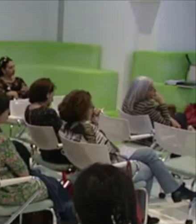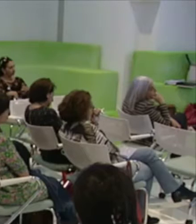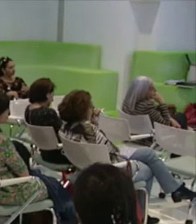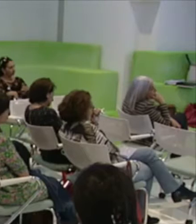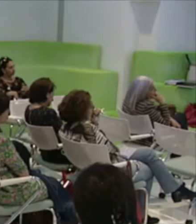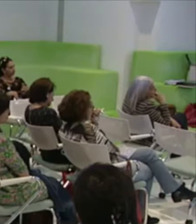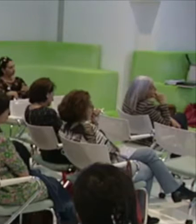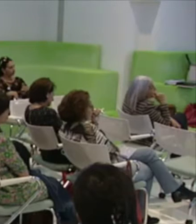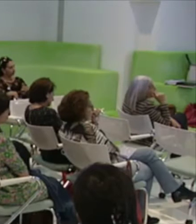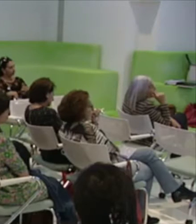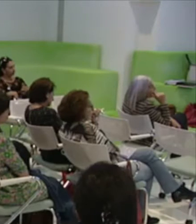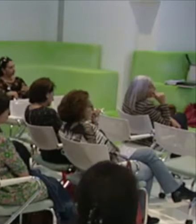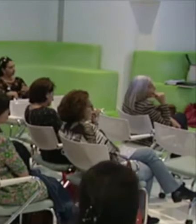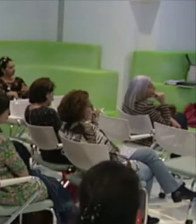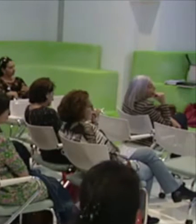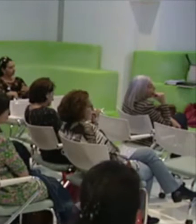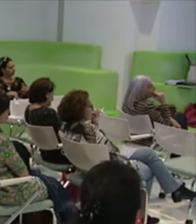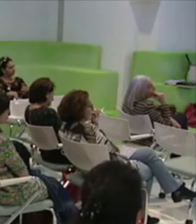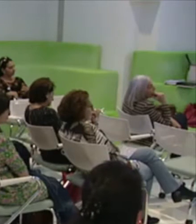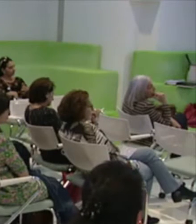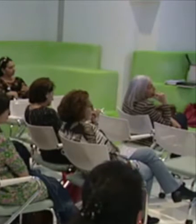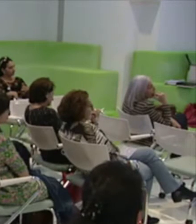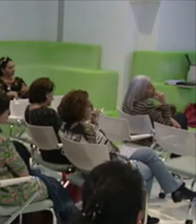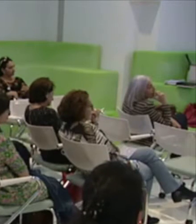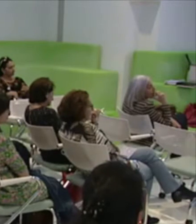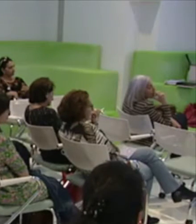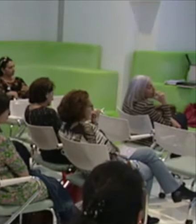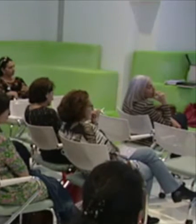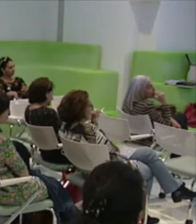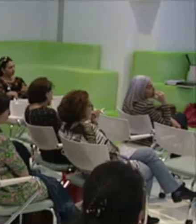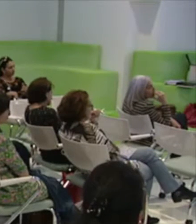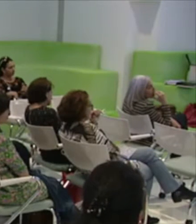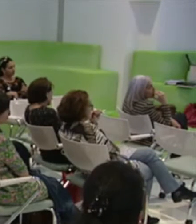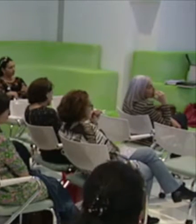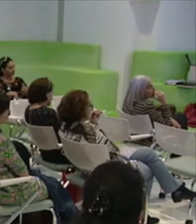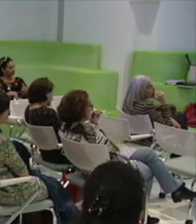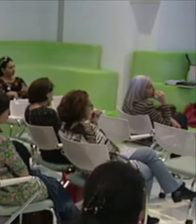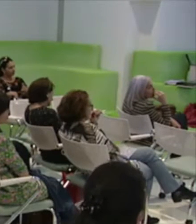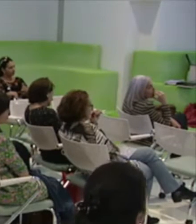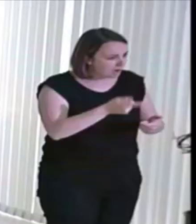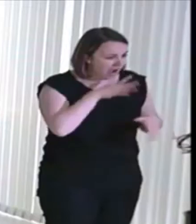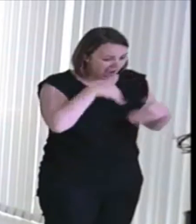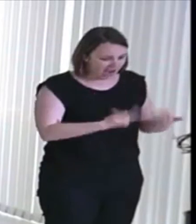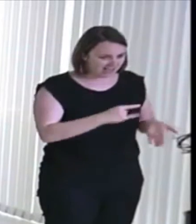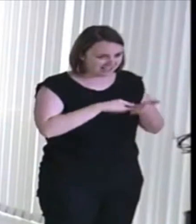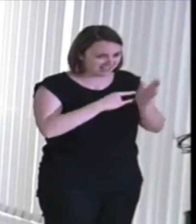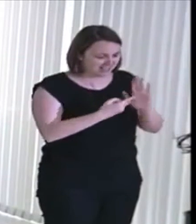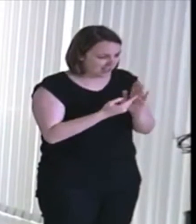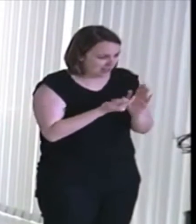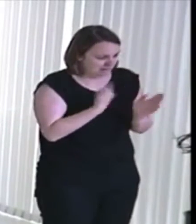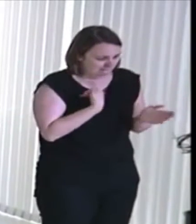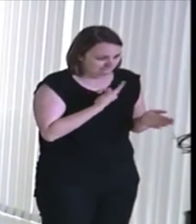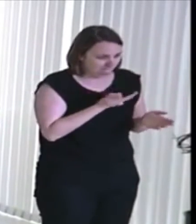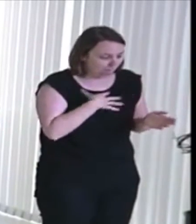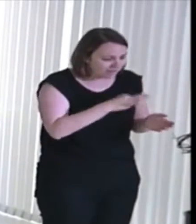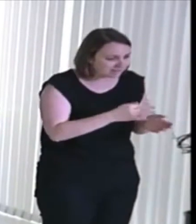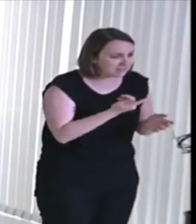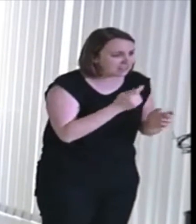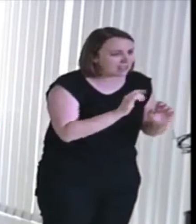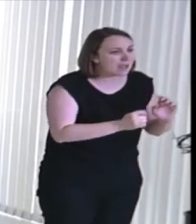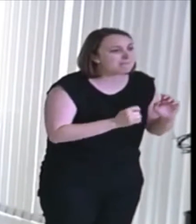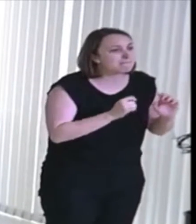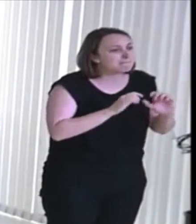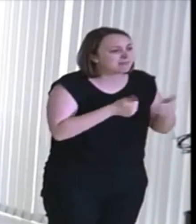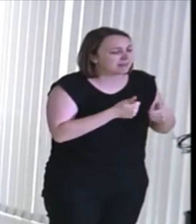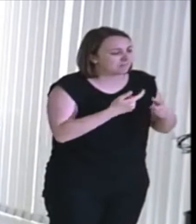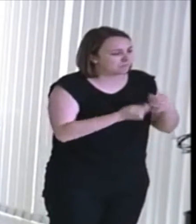que... No sé, una y empieza a hacer cosas. Pero puedes probar en pequeño. Hoy en día las tecnologías te permiten probar en pequeño. Piensa que tú vas a